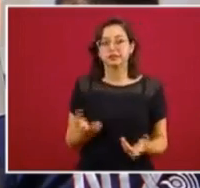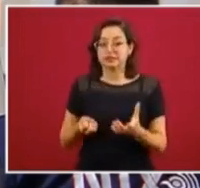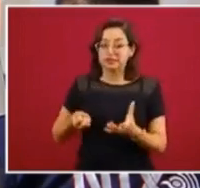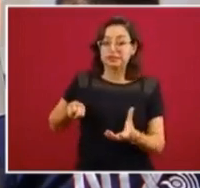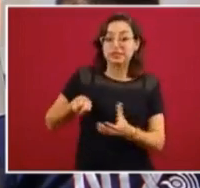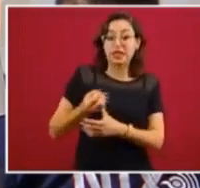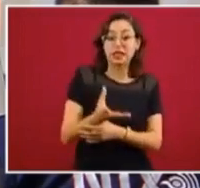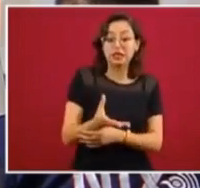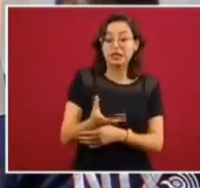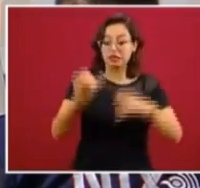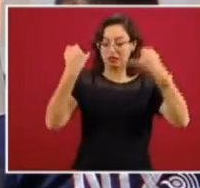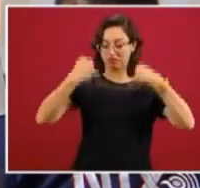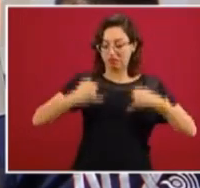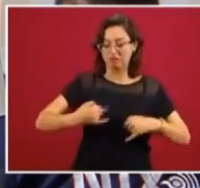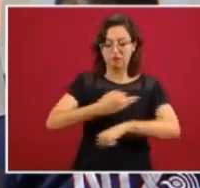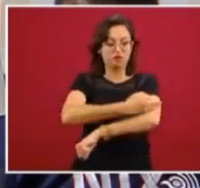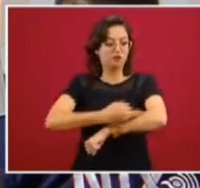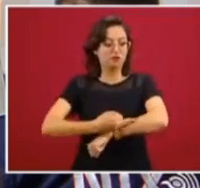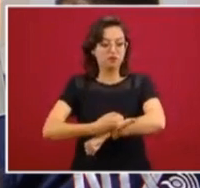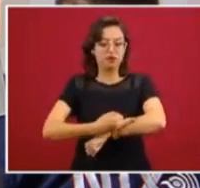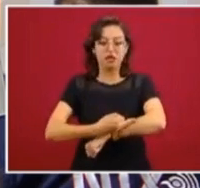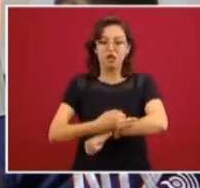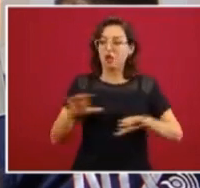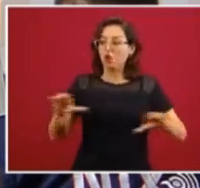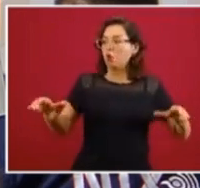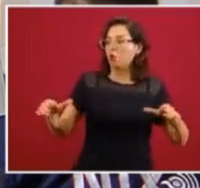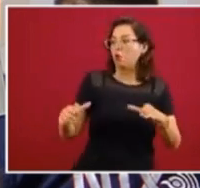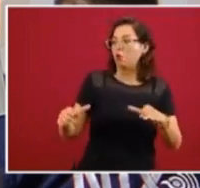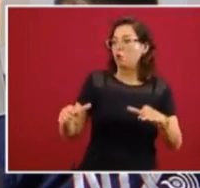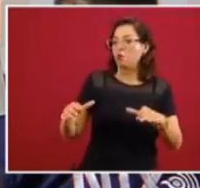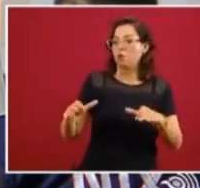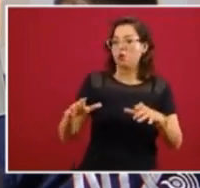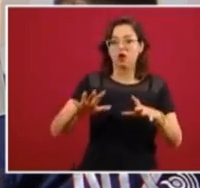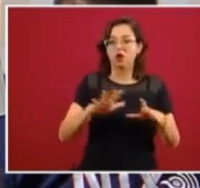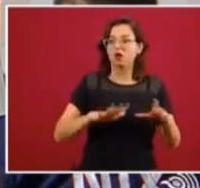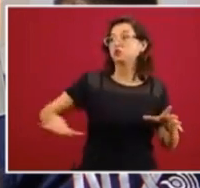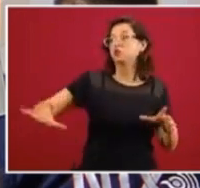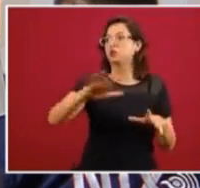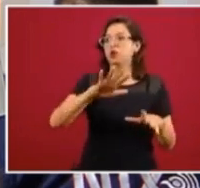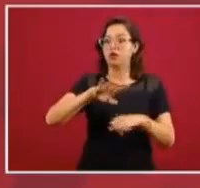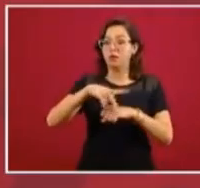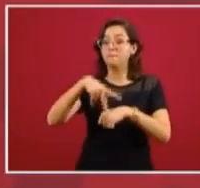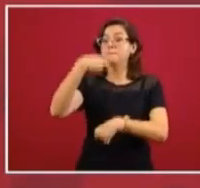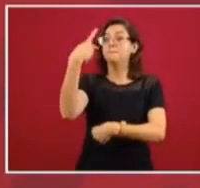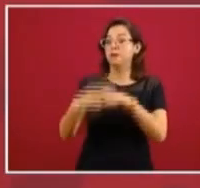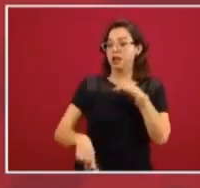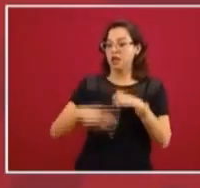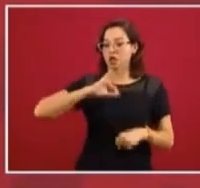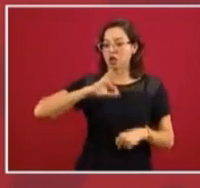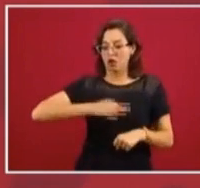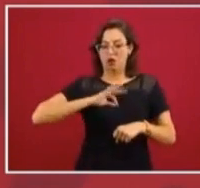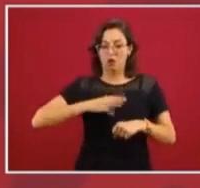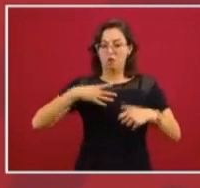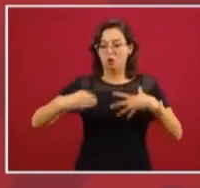riesgo individual, familiar, comunitario y en general social de que se propague